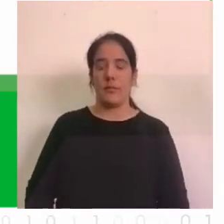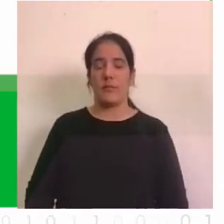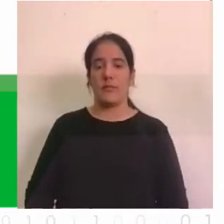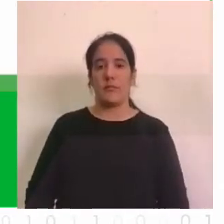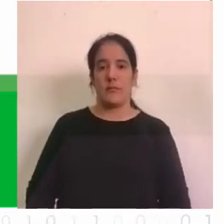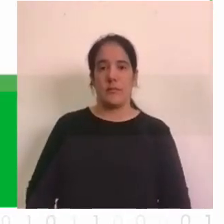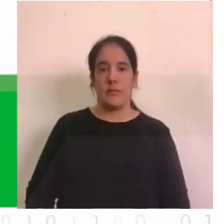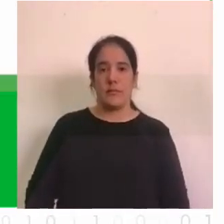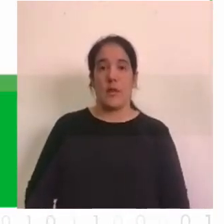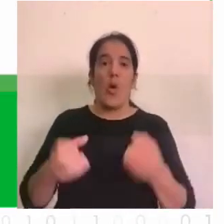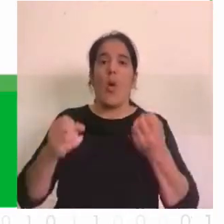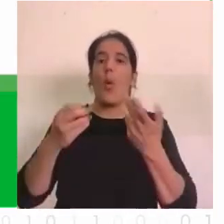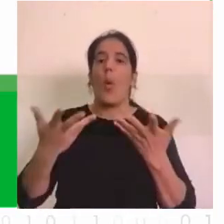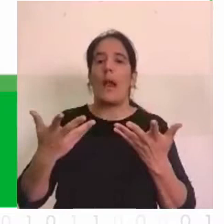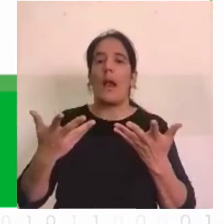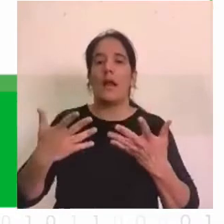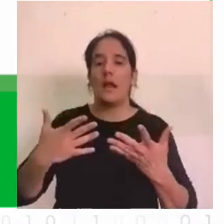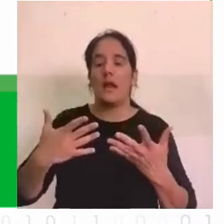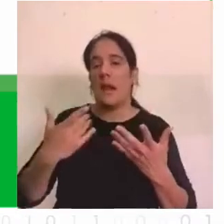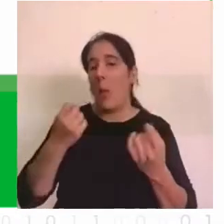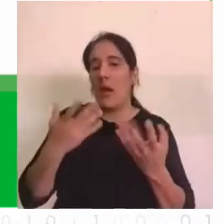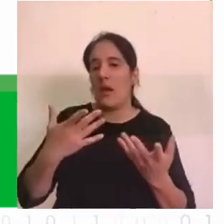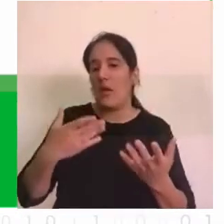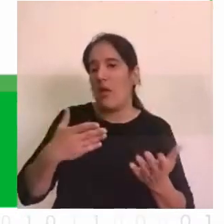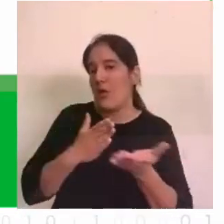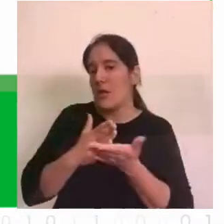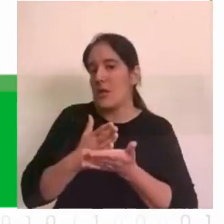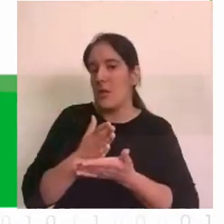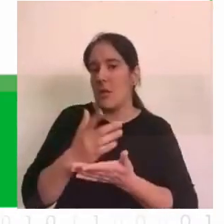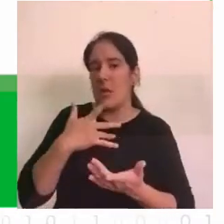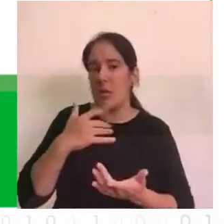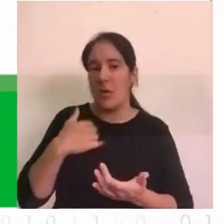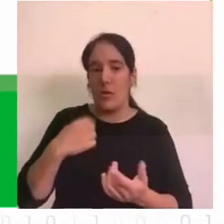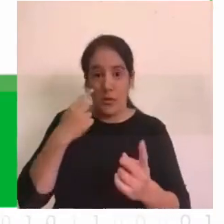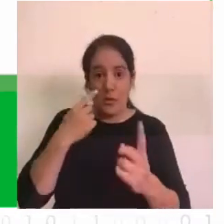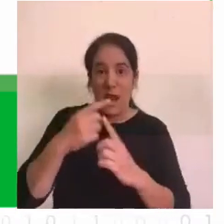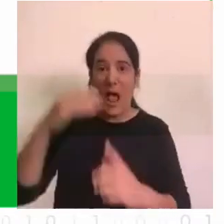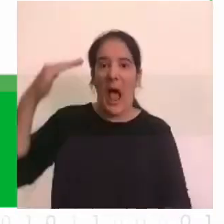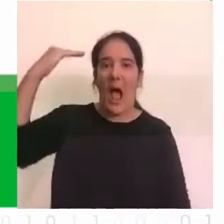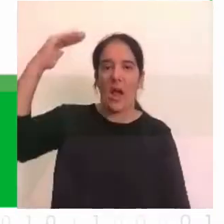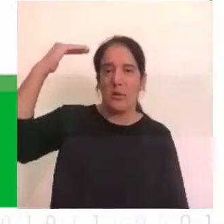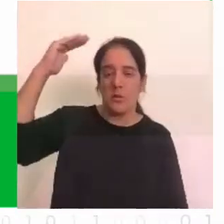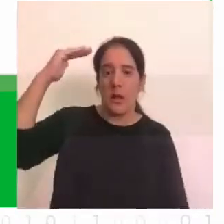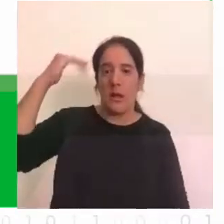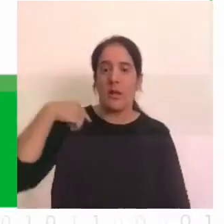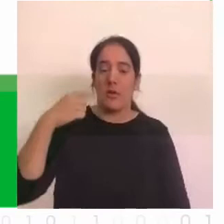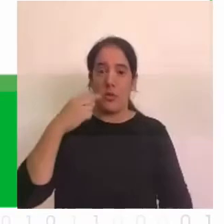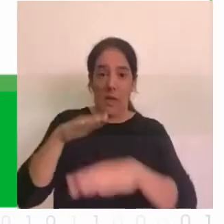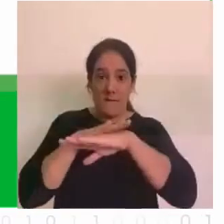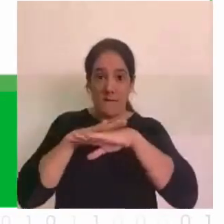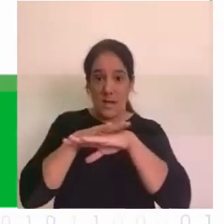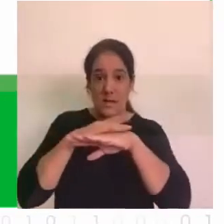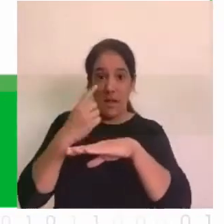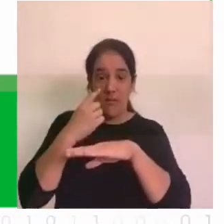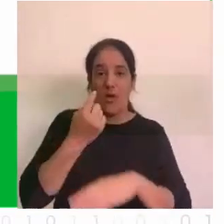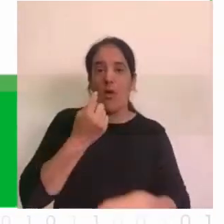la típica aproximación? Es, por ejemplo, si quiero predecir altura, es tomar esa base de datos y testear a cada uno de